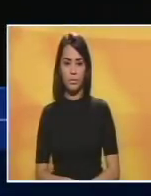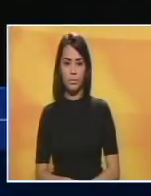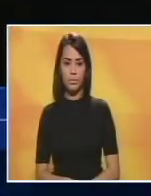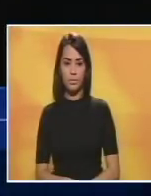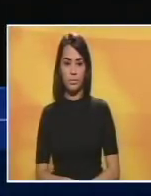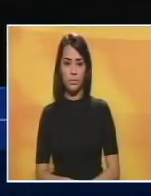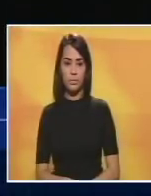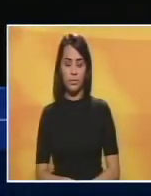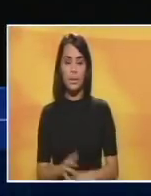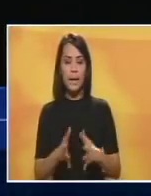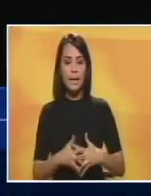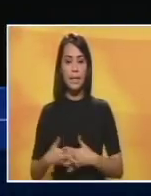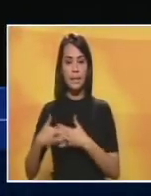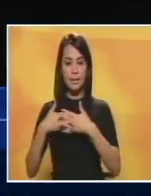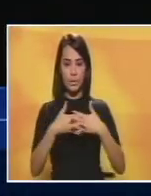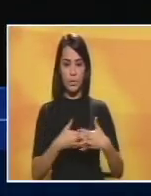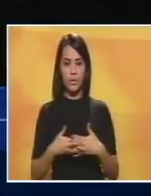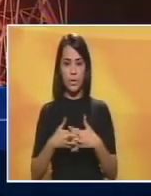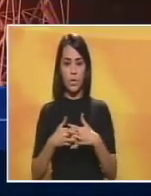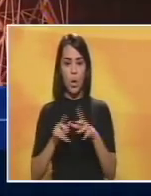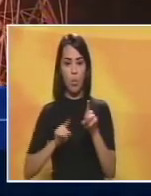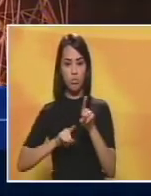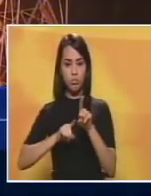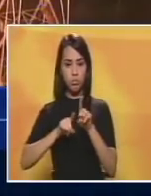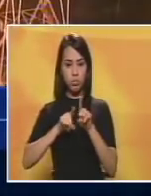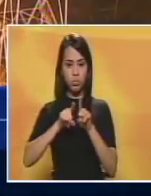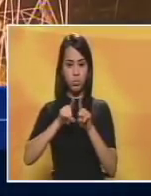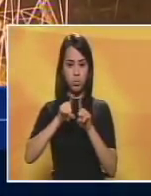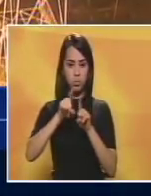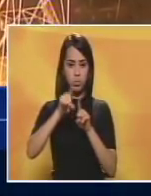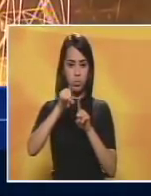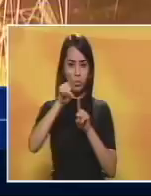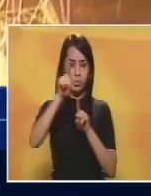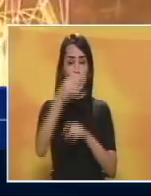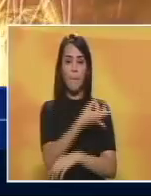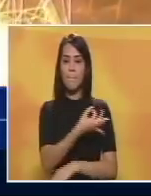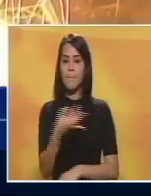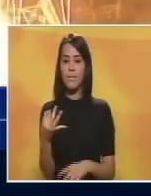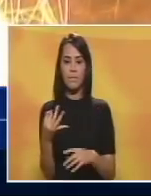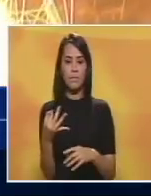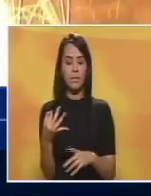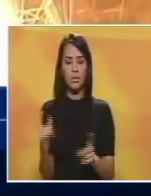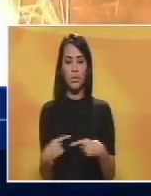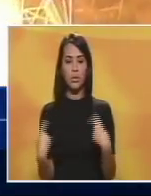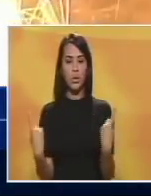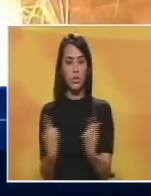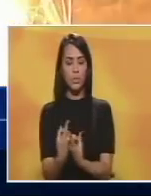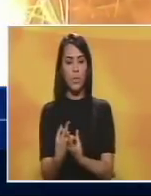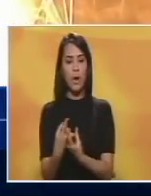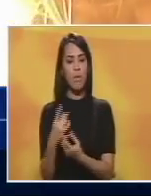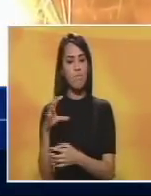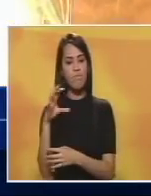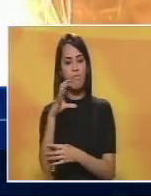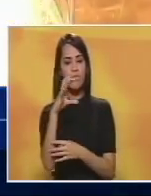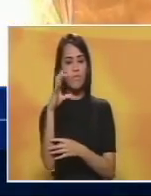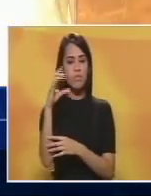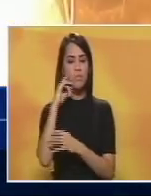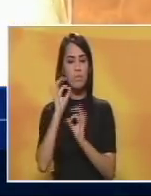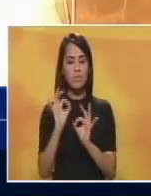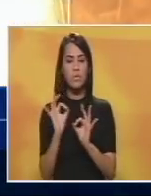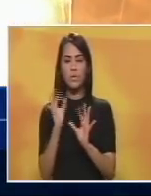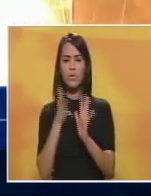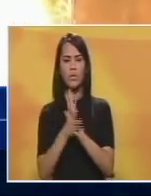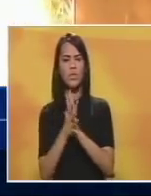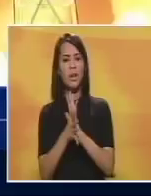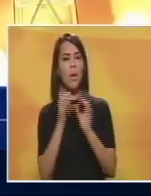Y cerramos en Estados Unidos, donde fue lanzada con éxito desde Cabo Cañaveral, Florida, la sonda solar Parker, la primera astronave que